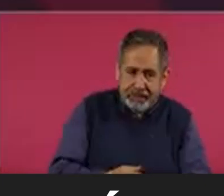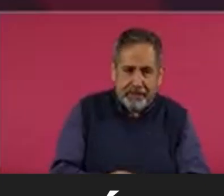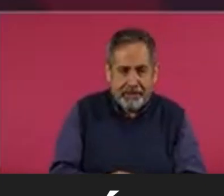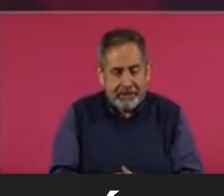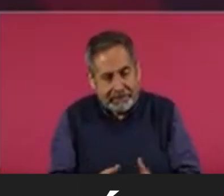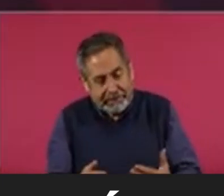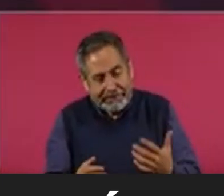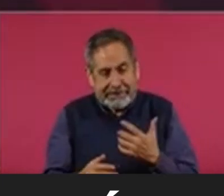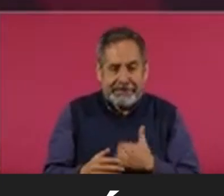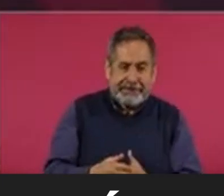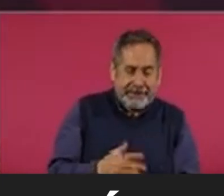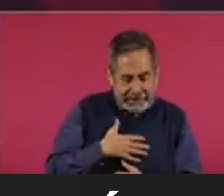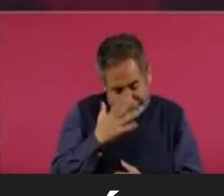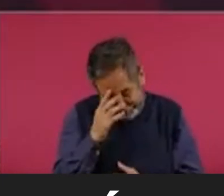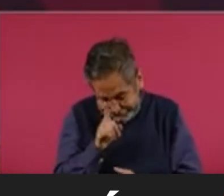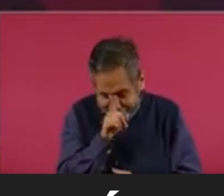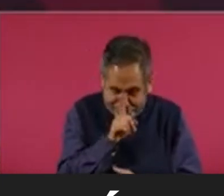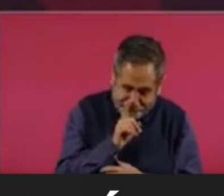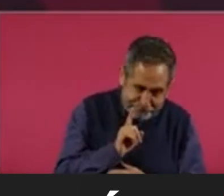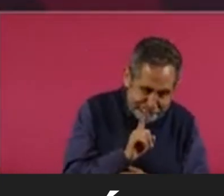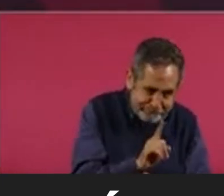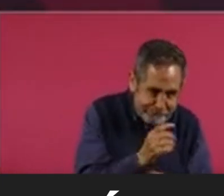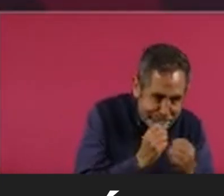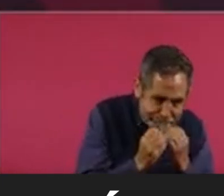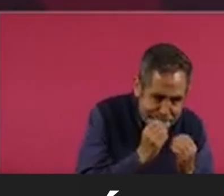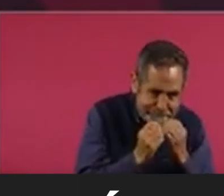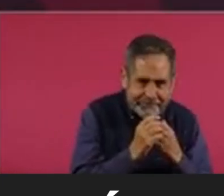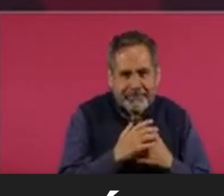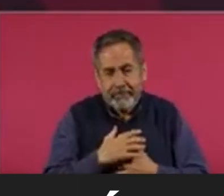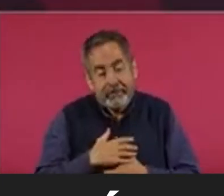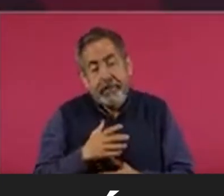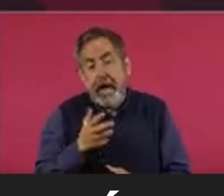Y ahí iba yo. Pero esa era la vida. Entonces